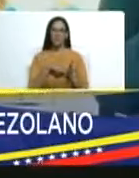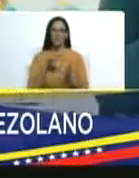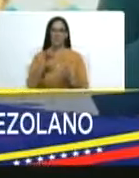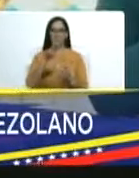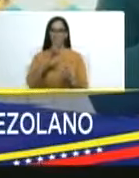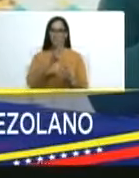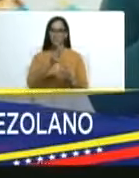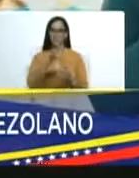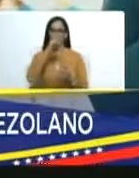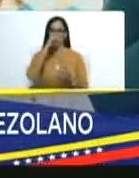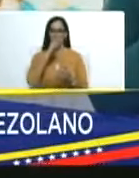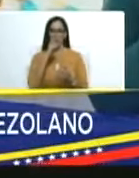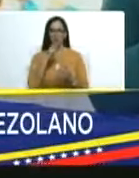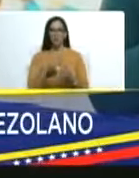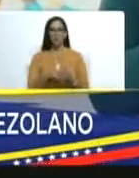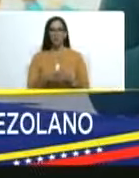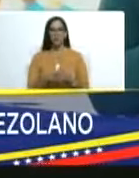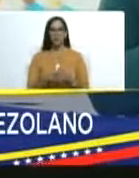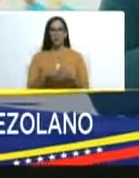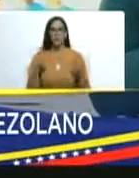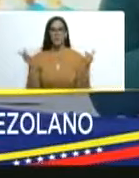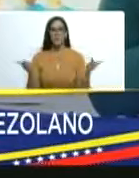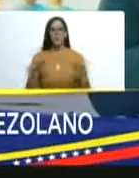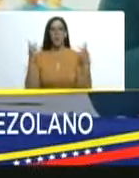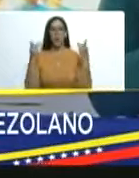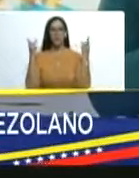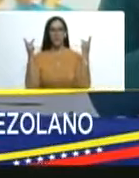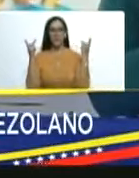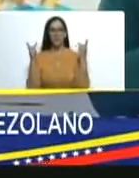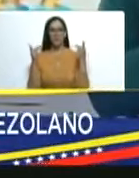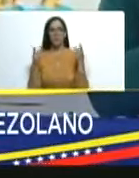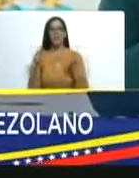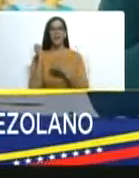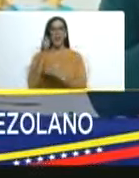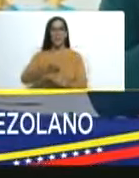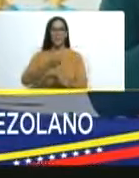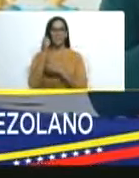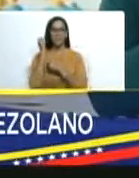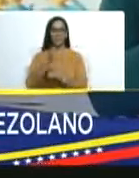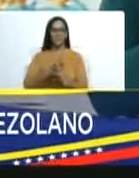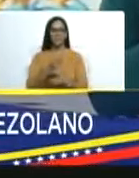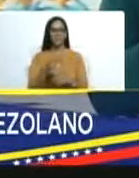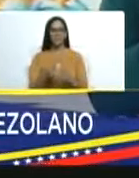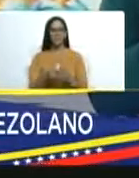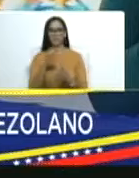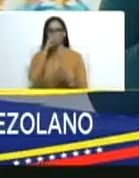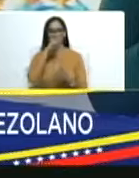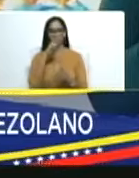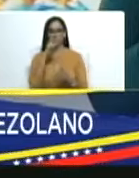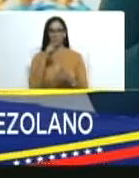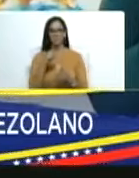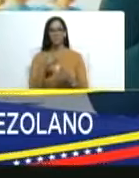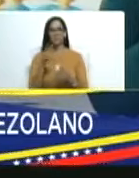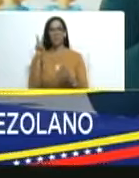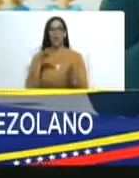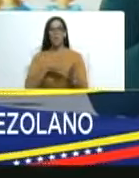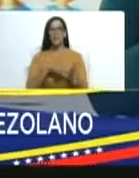2023 fue un año próspero para la pesca y el año